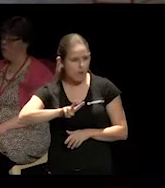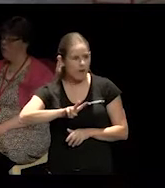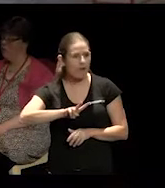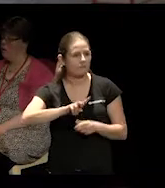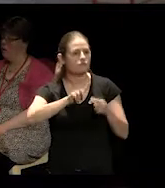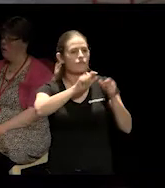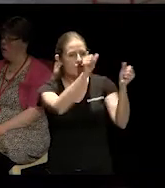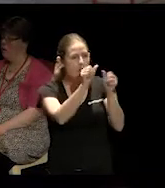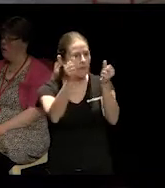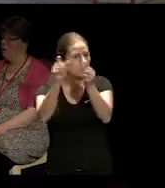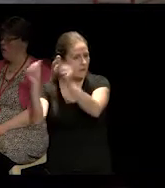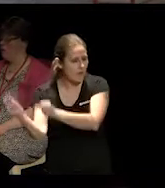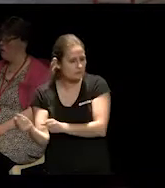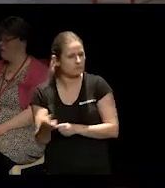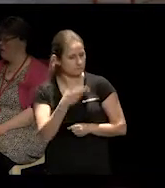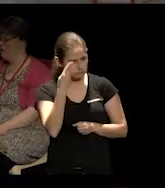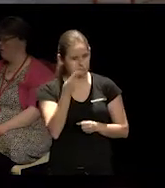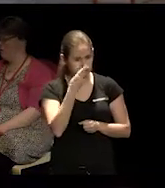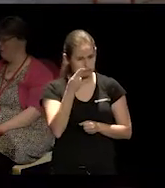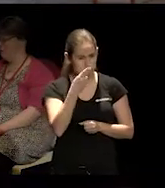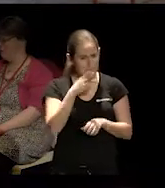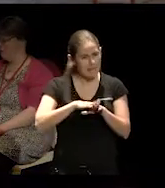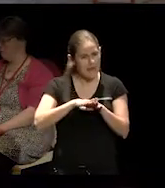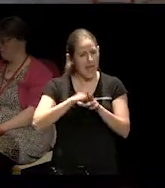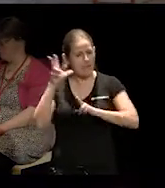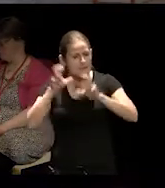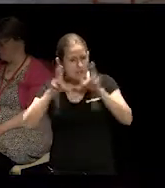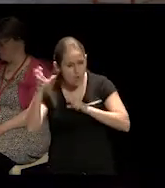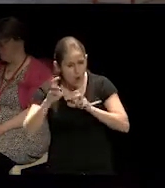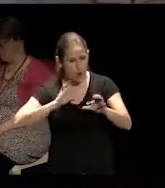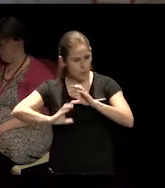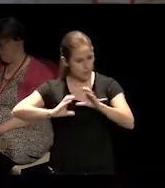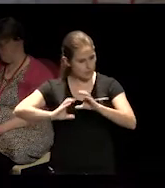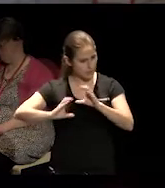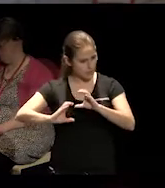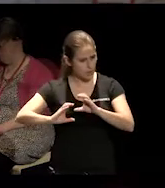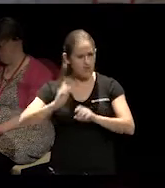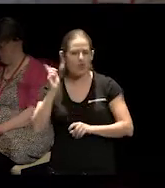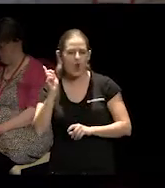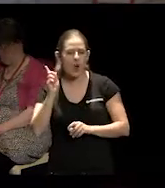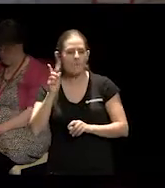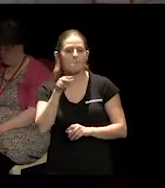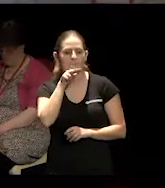también, para trabajar esta comunicación y expresión que no sea solo desde lo verbal.